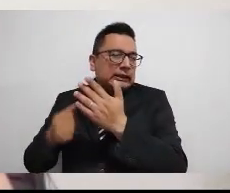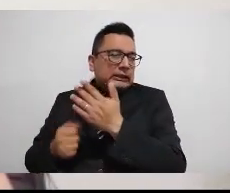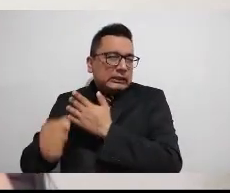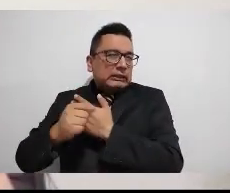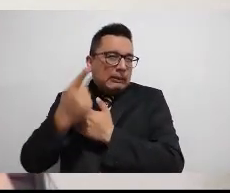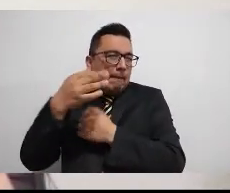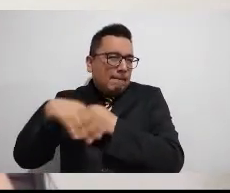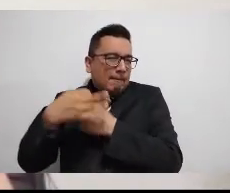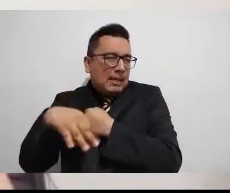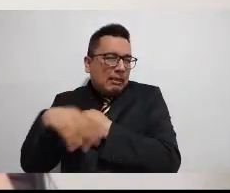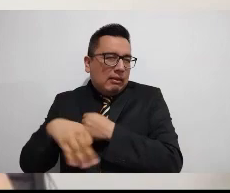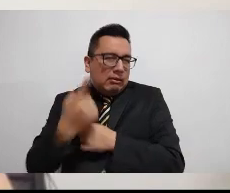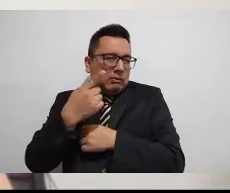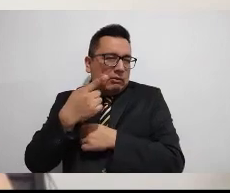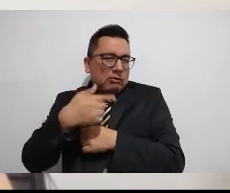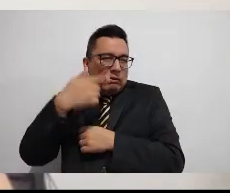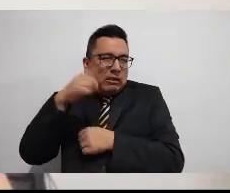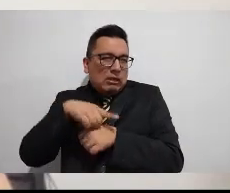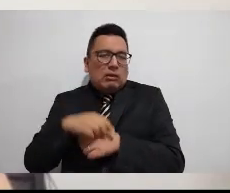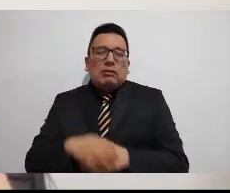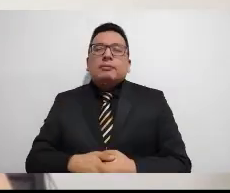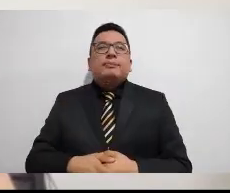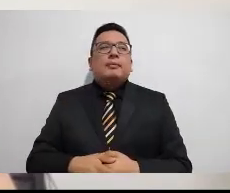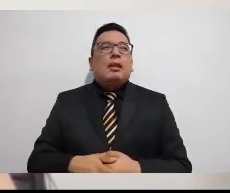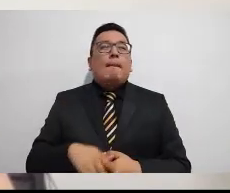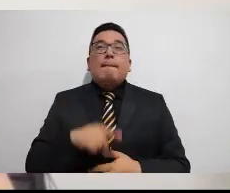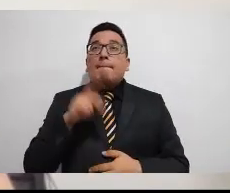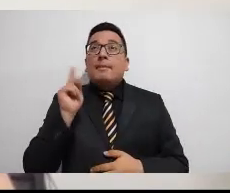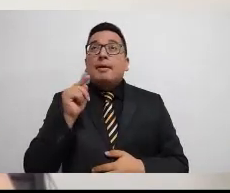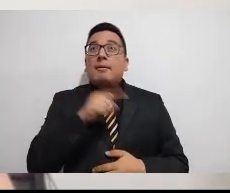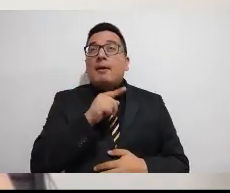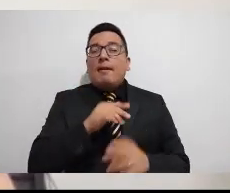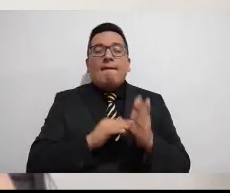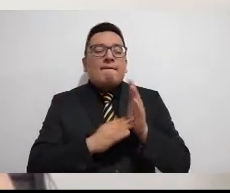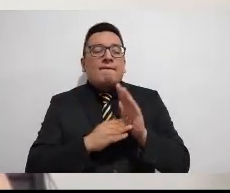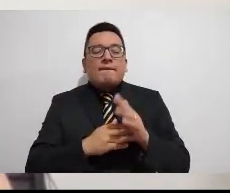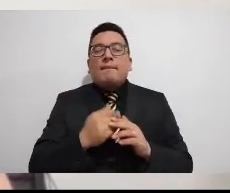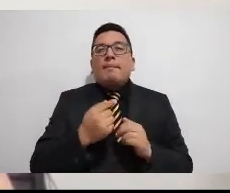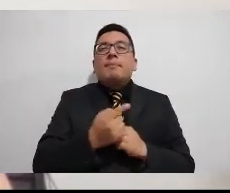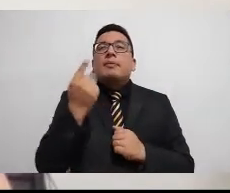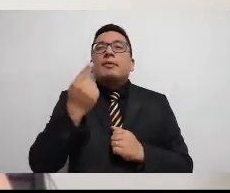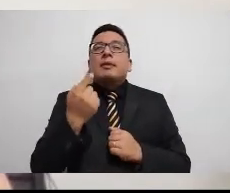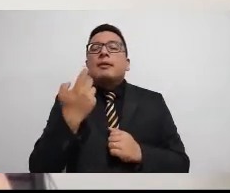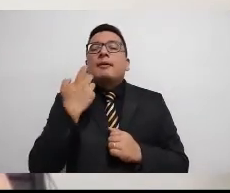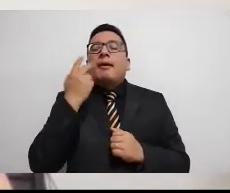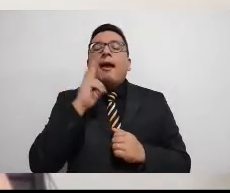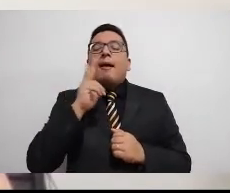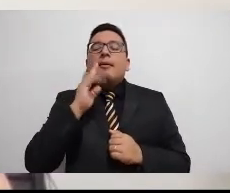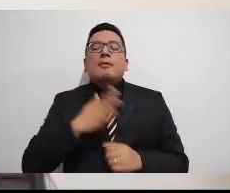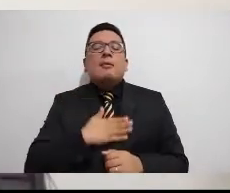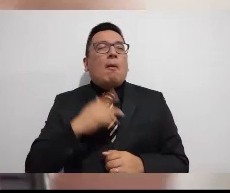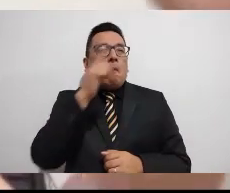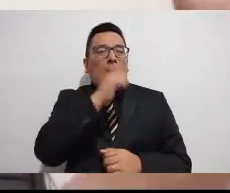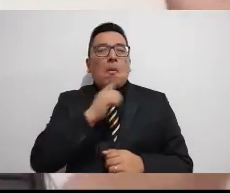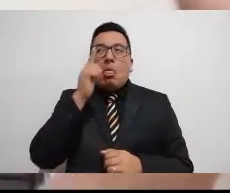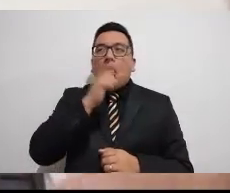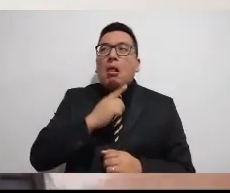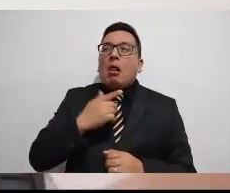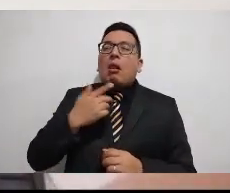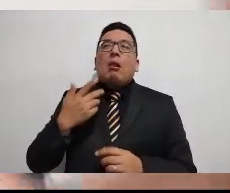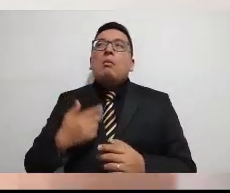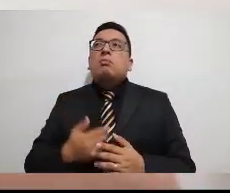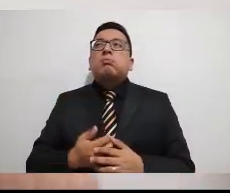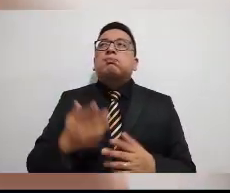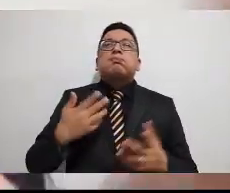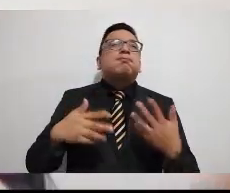Y en realidad fue una estrategia muy interesante para poner la lengua en el centro, ¿no? O sea, en la Constitución todas